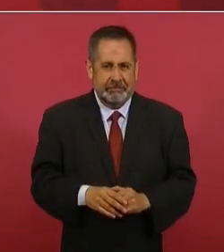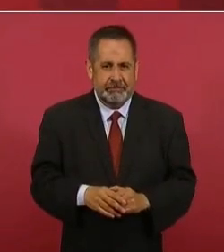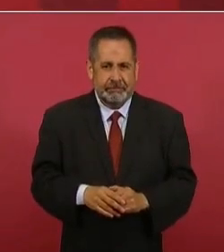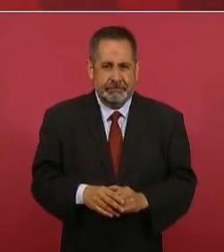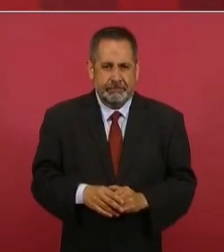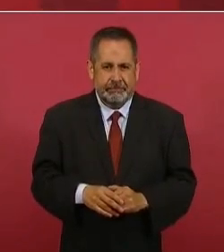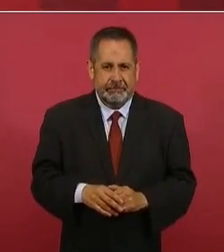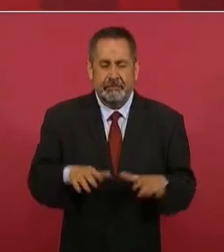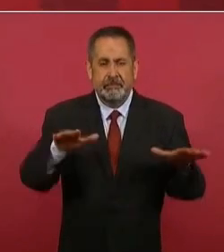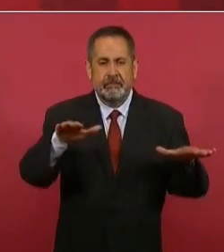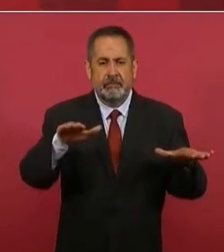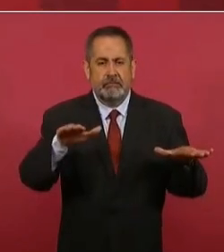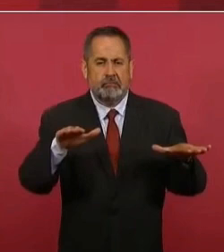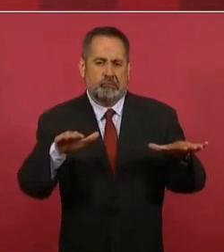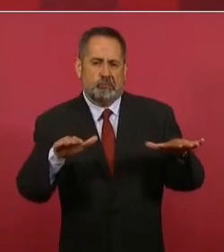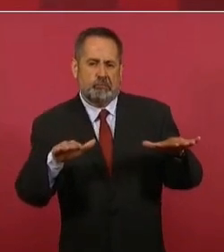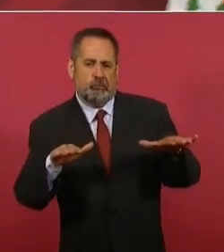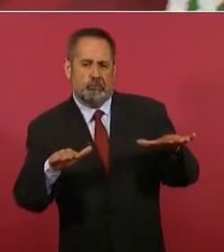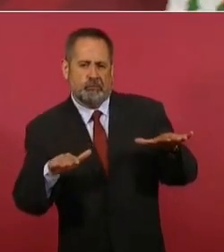que se está hundiendo.